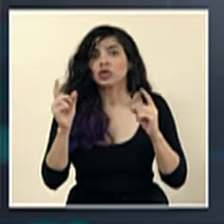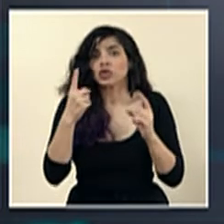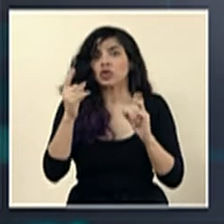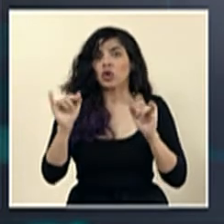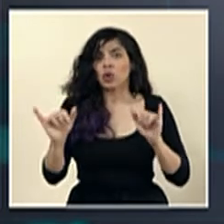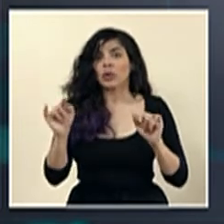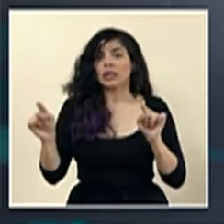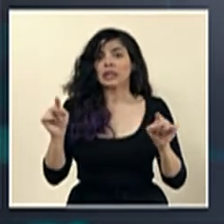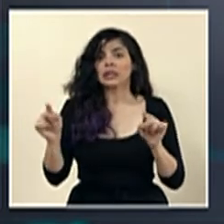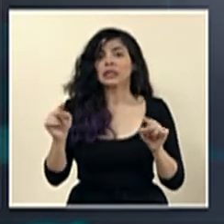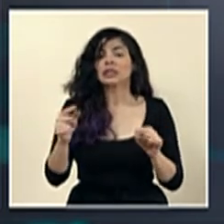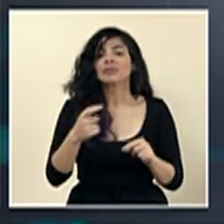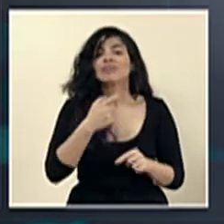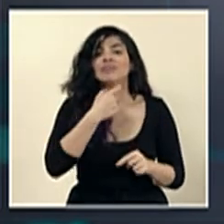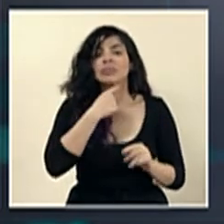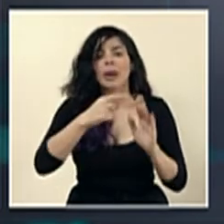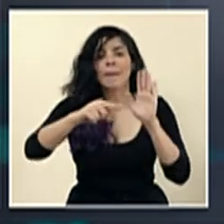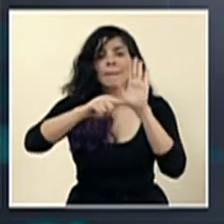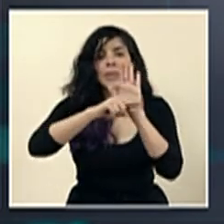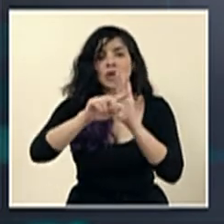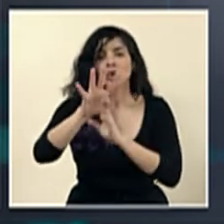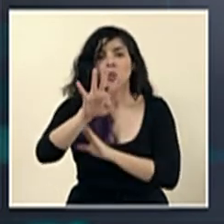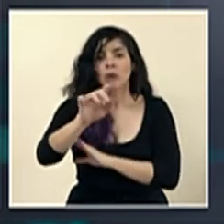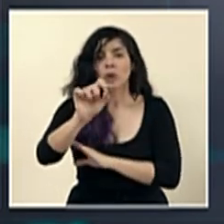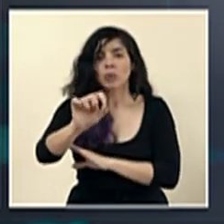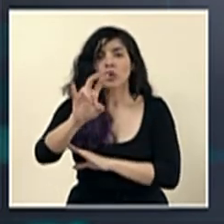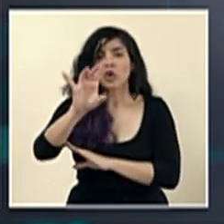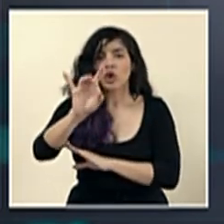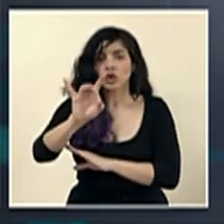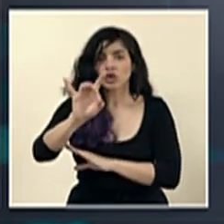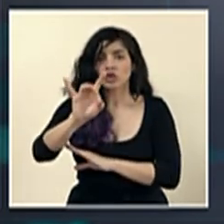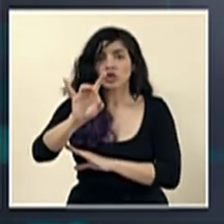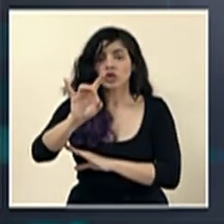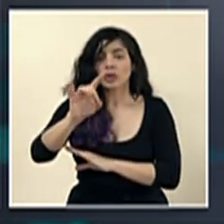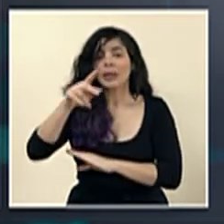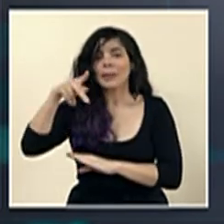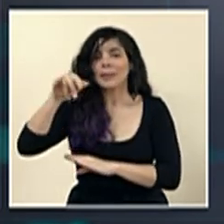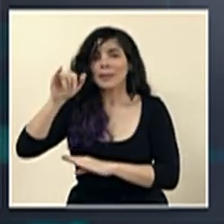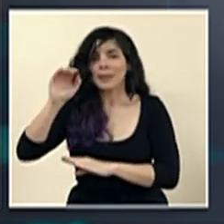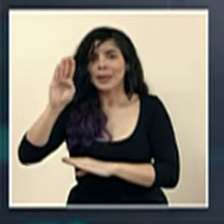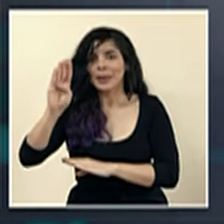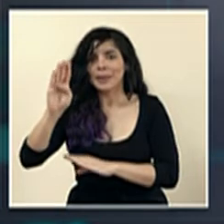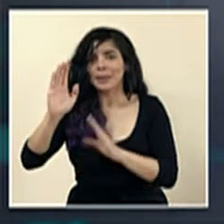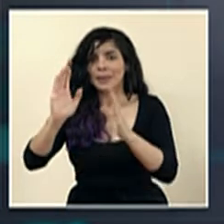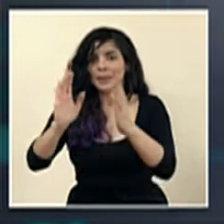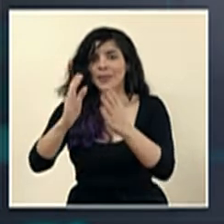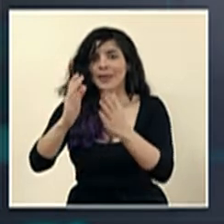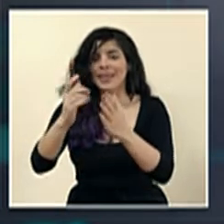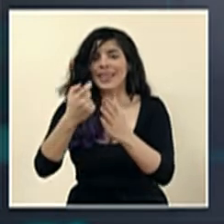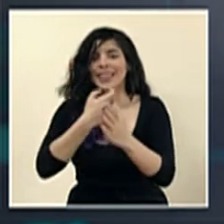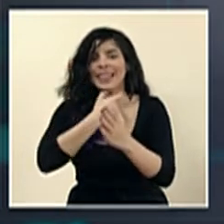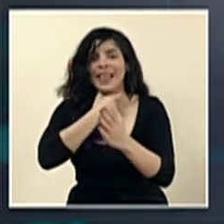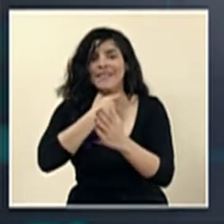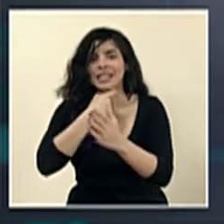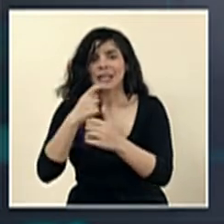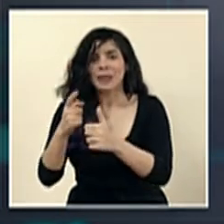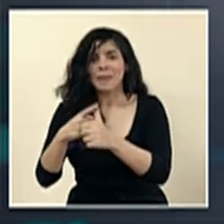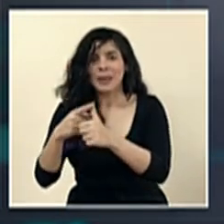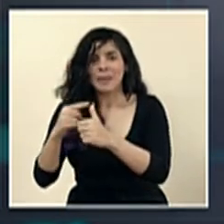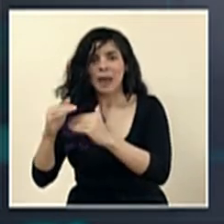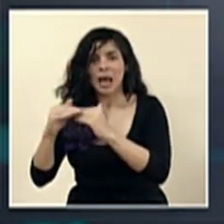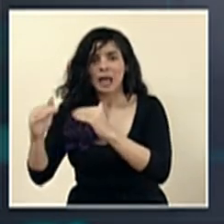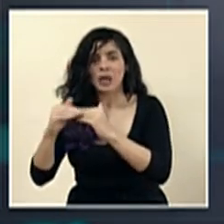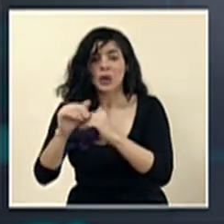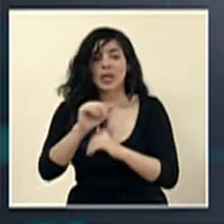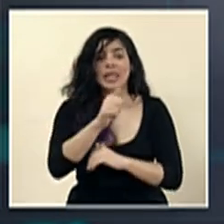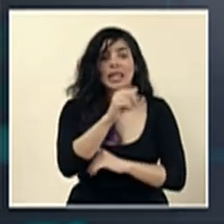esto, vaya a ser menos 4.8 del PIB en la parte de déficit primario y un 10% del